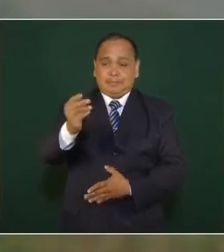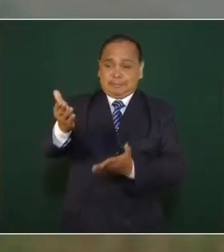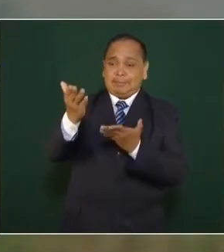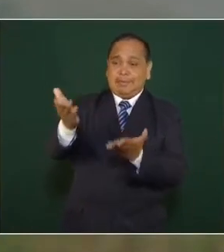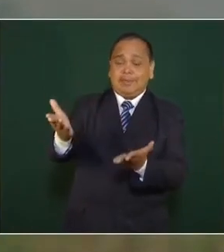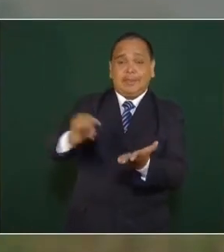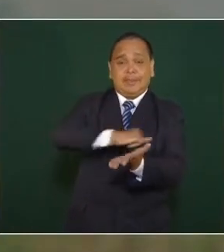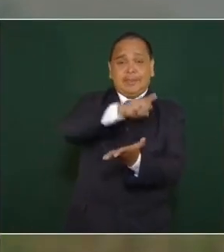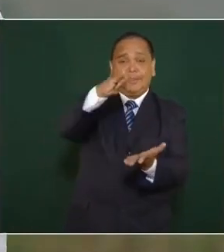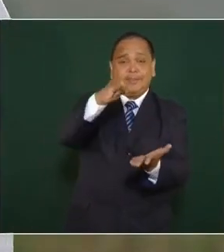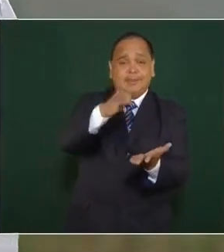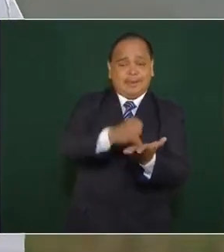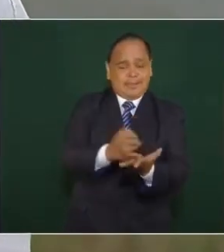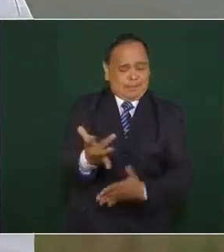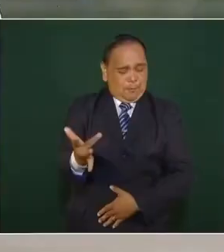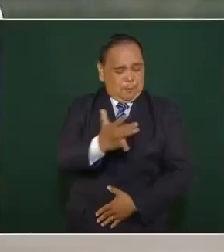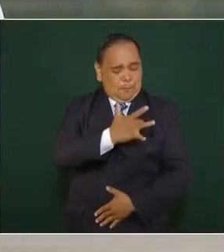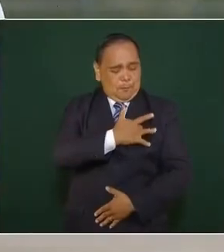isleño de corazón,